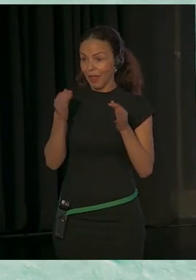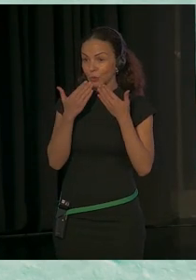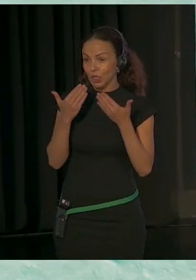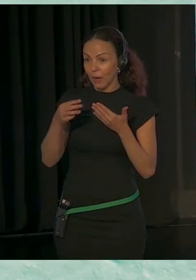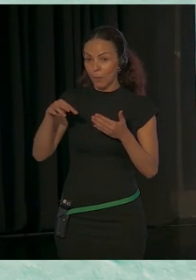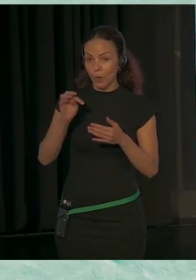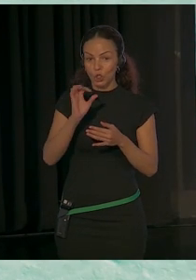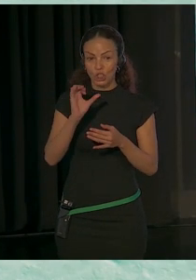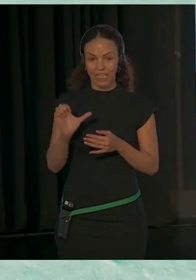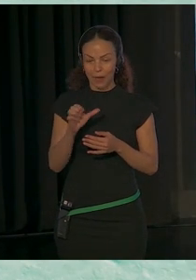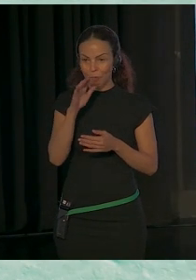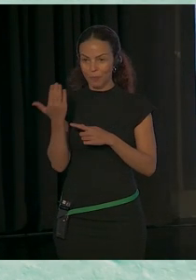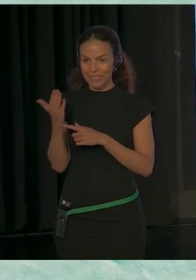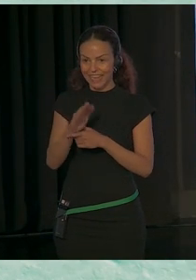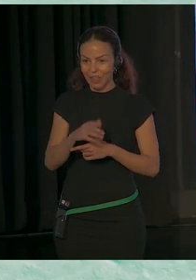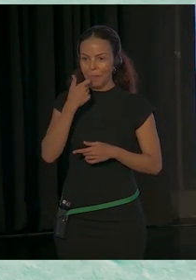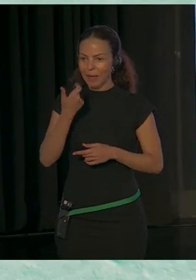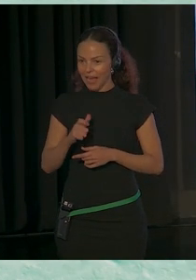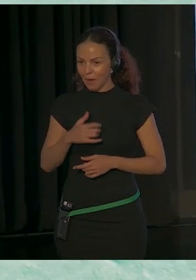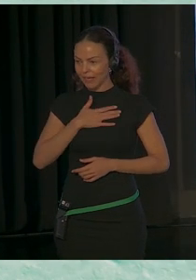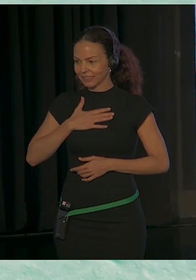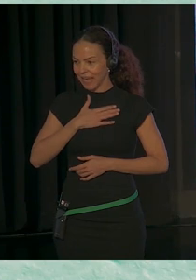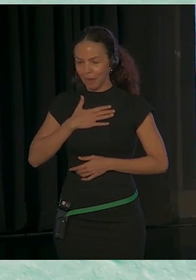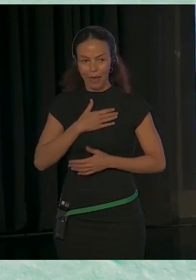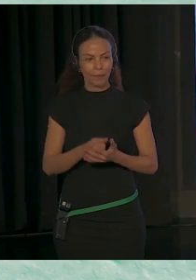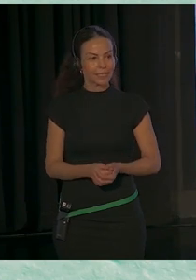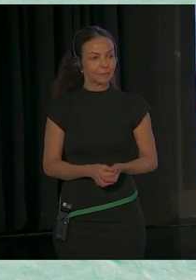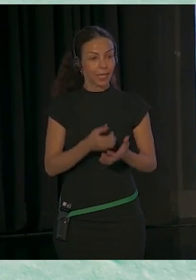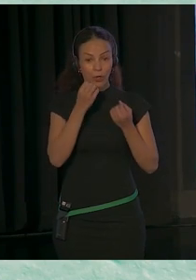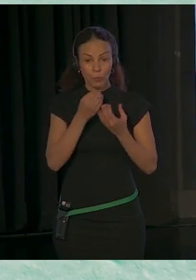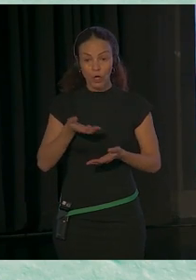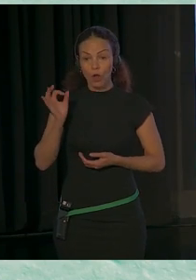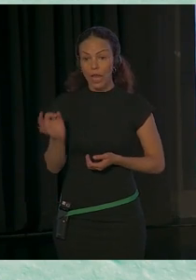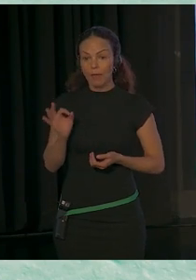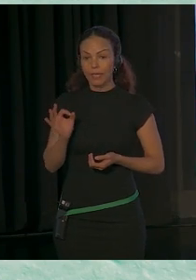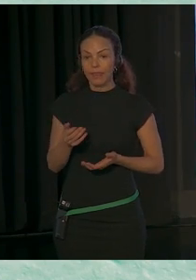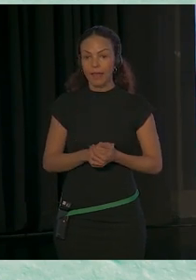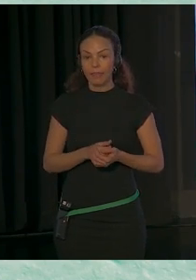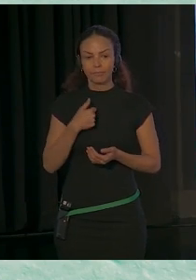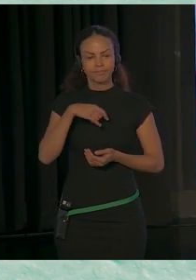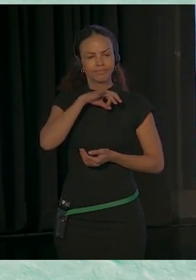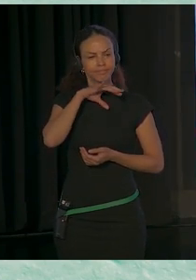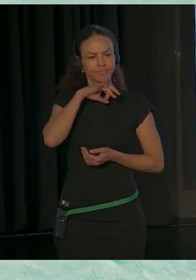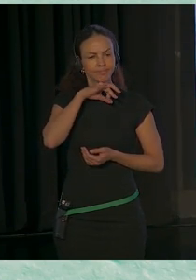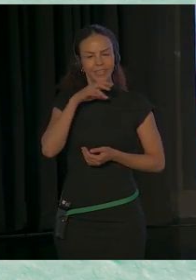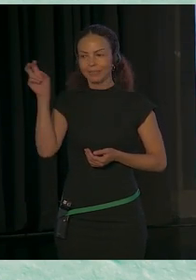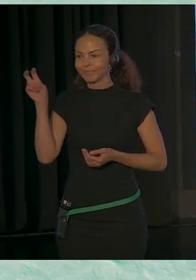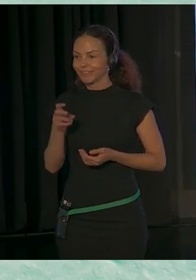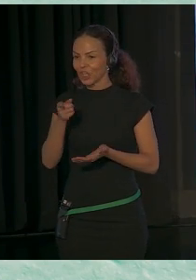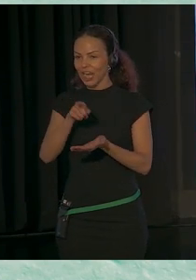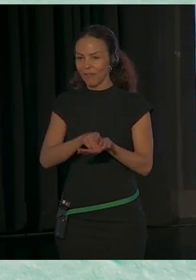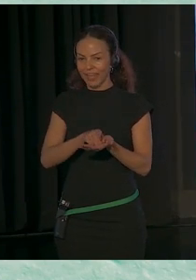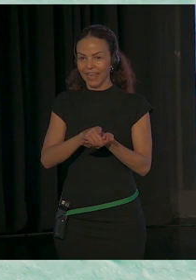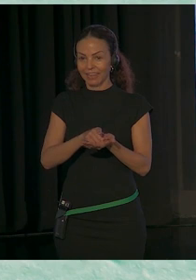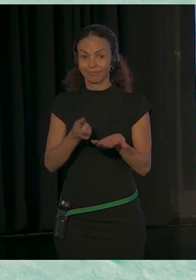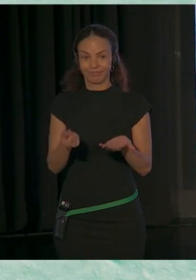gracias, Montse, por la presentación y las palabras tan amables. Y bueno, la verdad es que estoy muy contento de estar aquí otra vez con